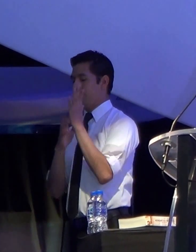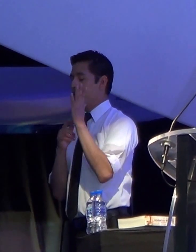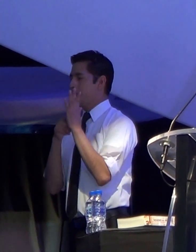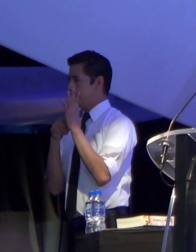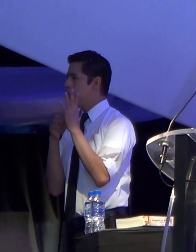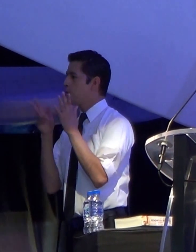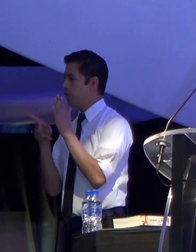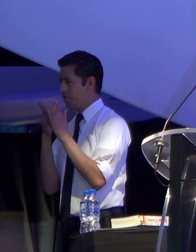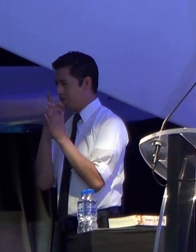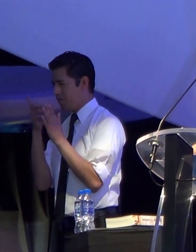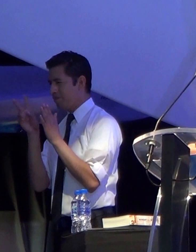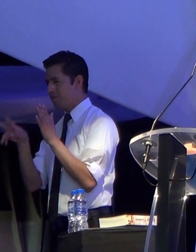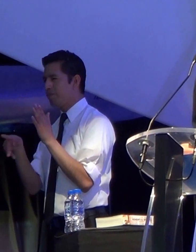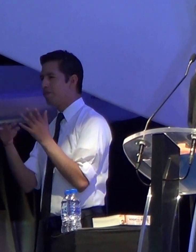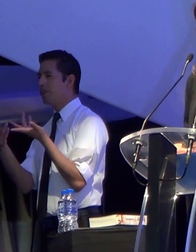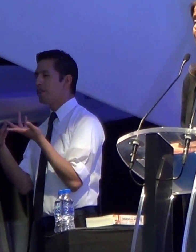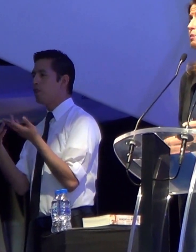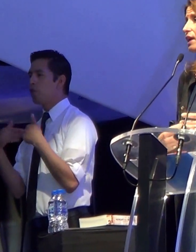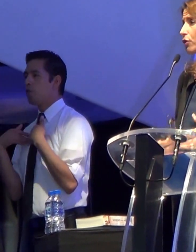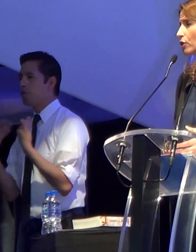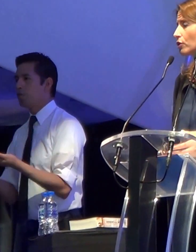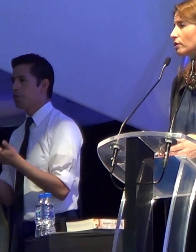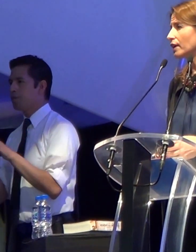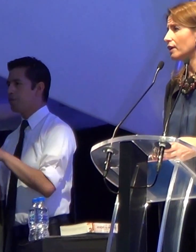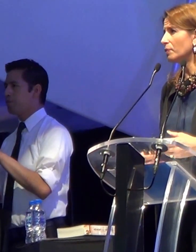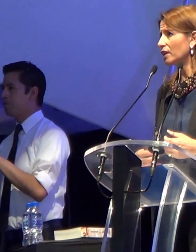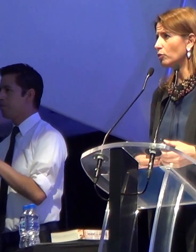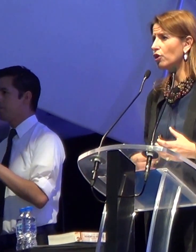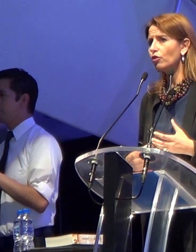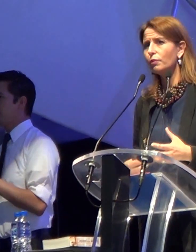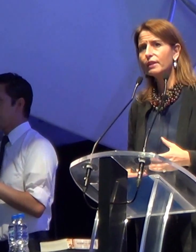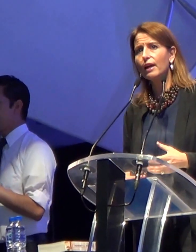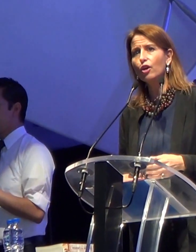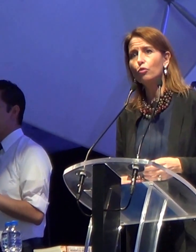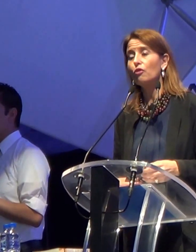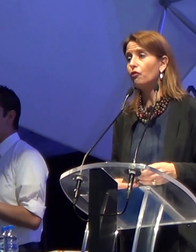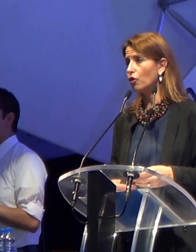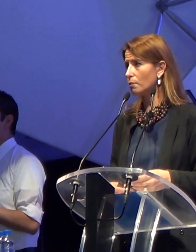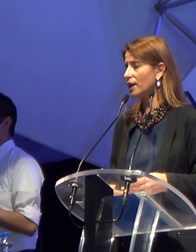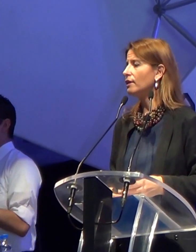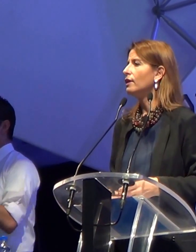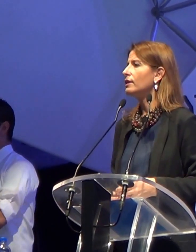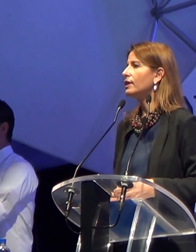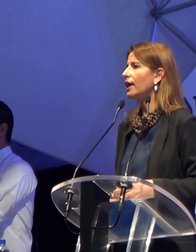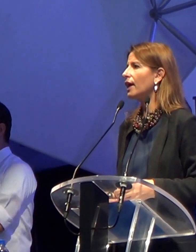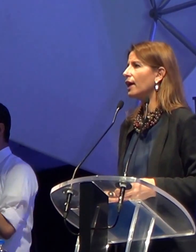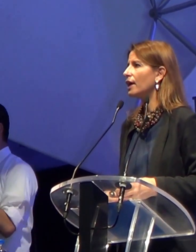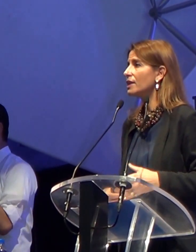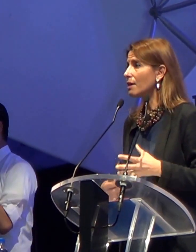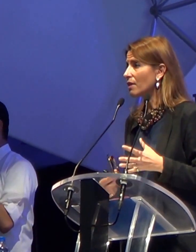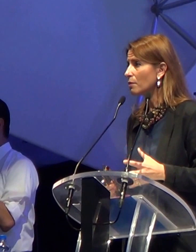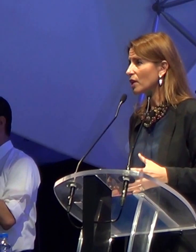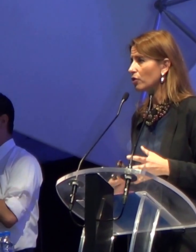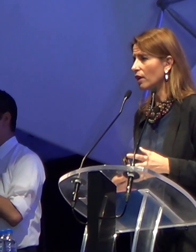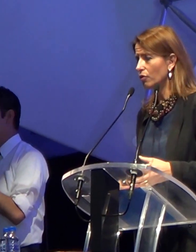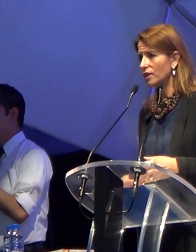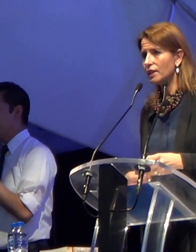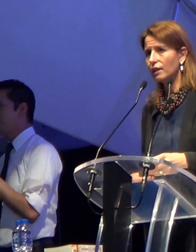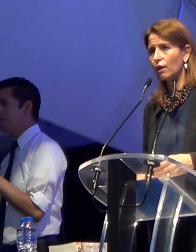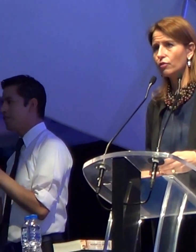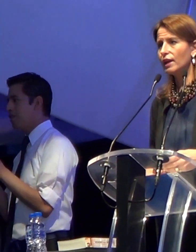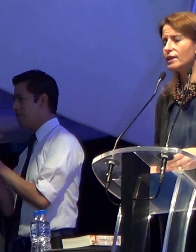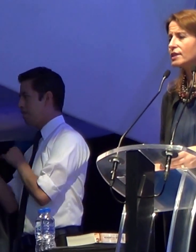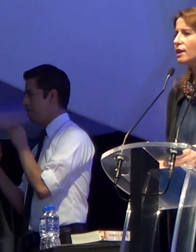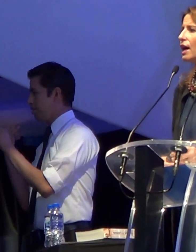confía y sobre todo renueva la aspiración en el patrimonio documental como forma de establecimiento de